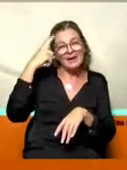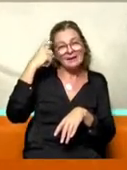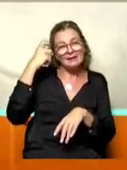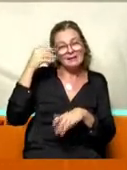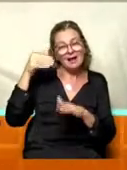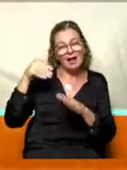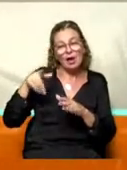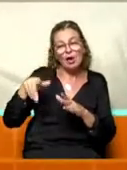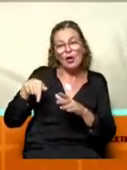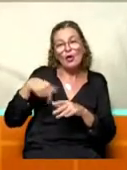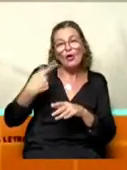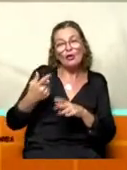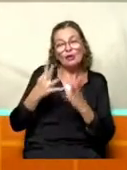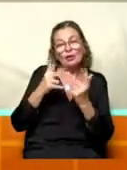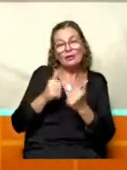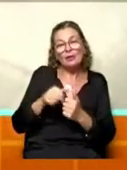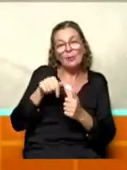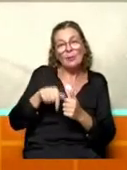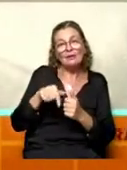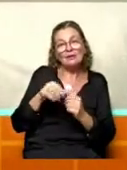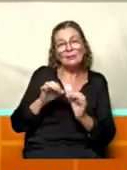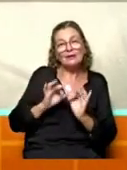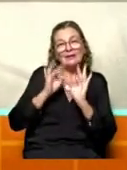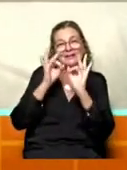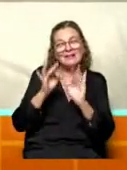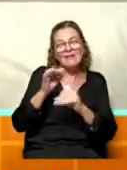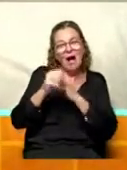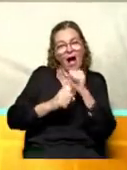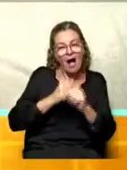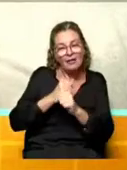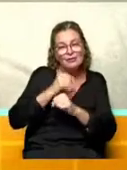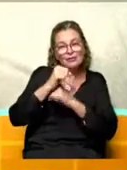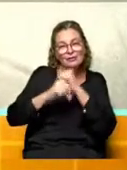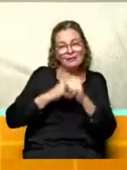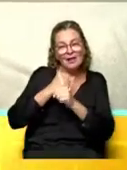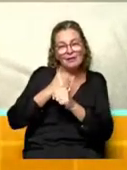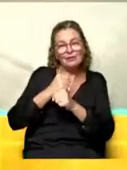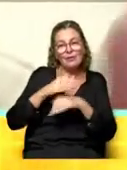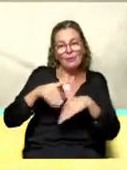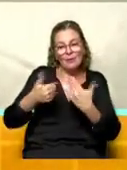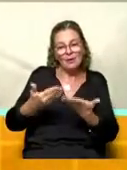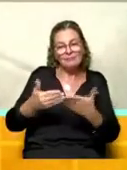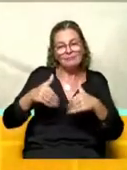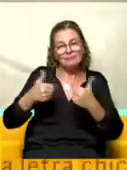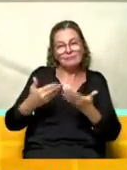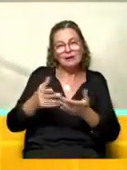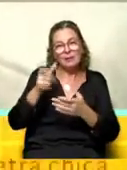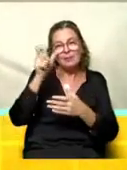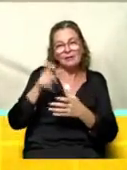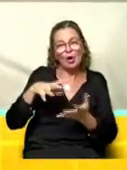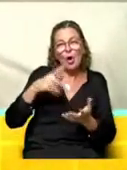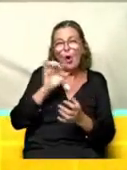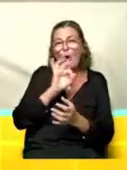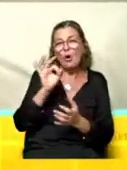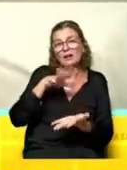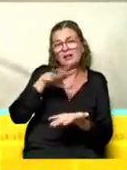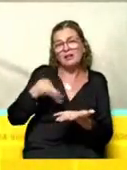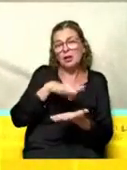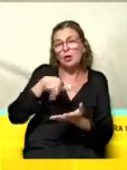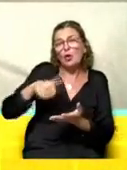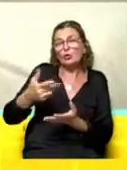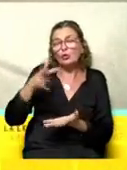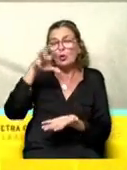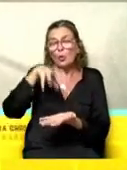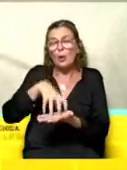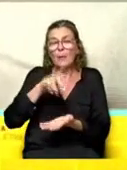en otras organizaciones, por ejemplo como esta, que lleva muchísimos años atendiendo gente o en el Cerro o en otros lugares de Montevideo,